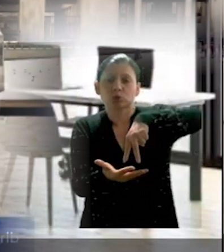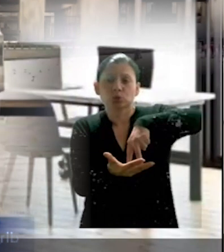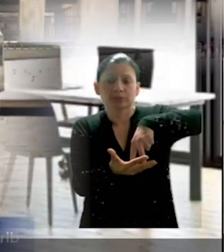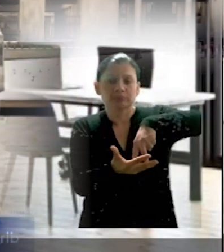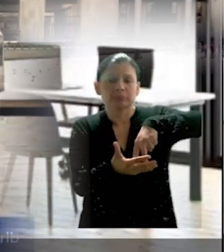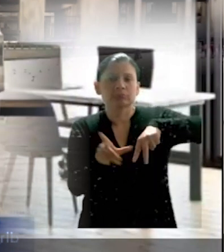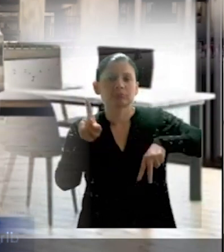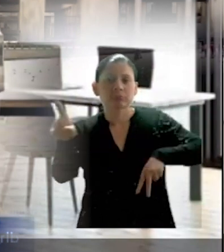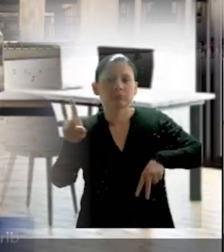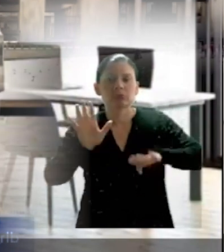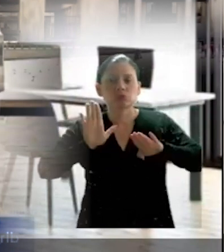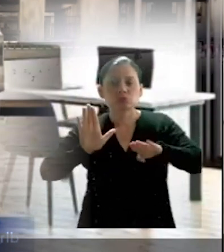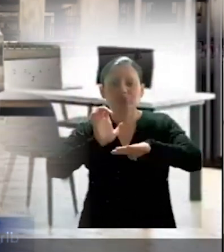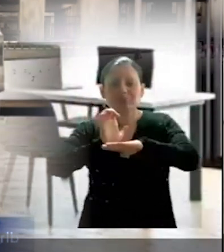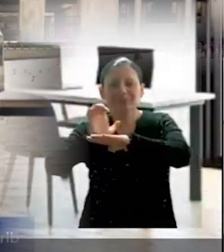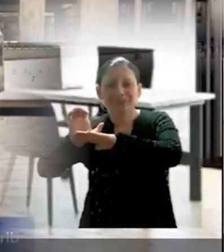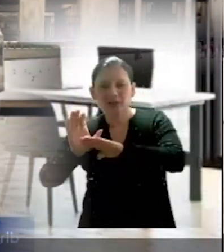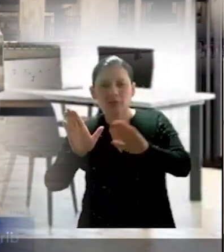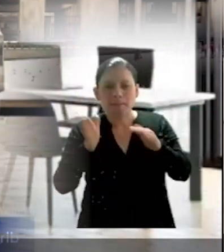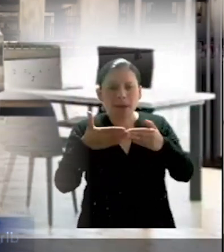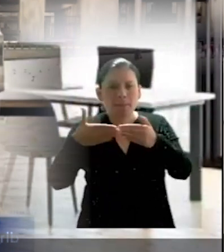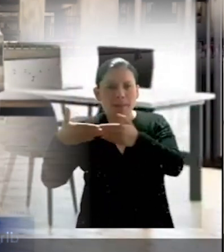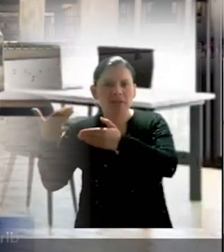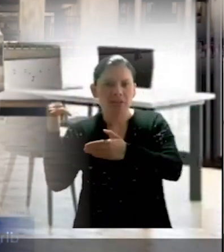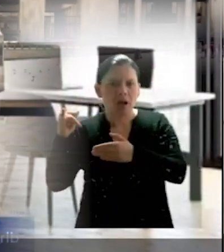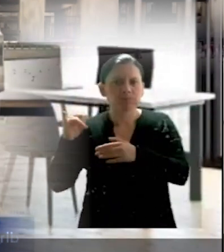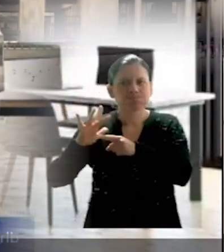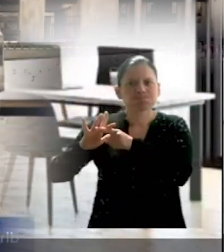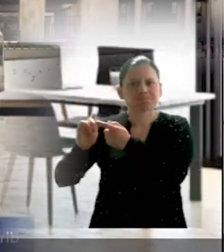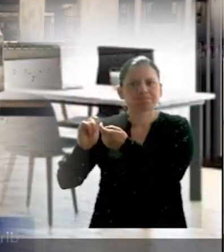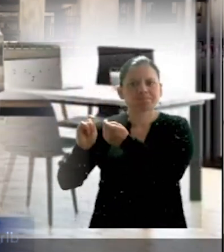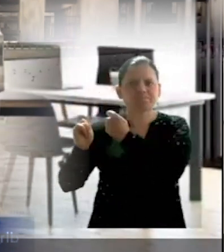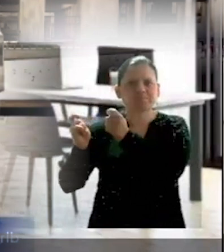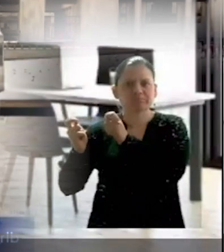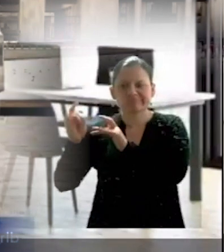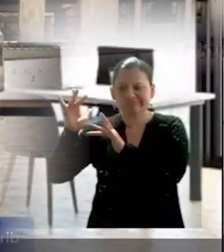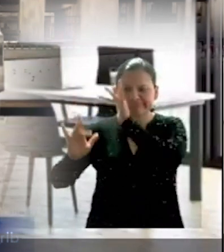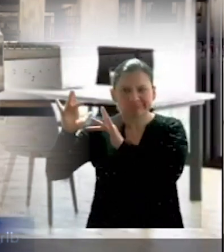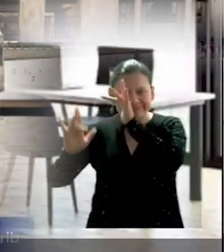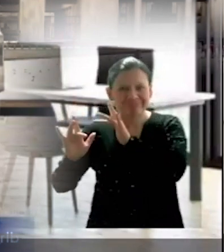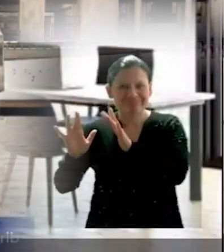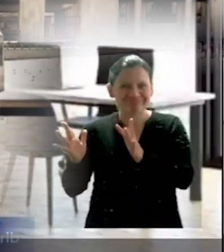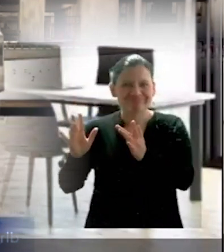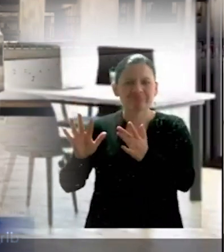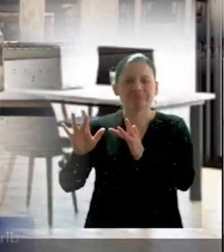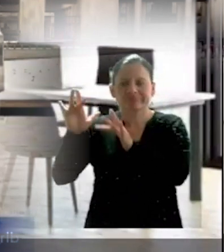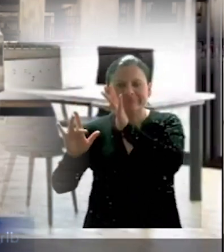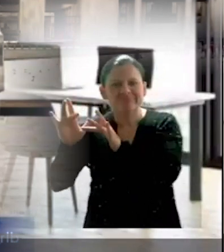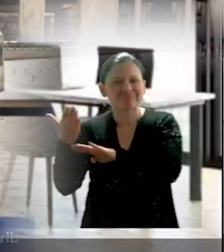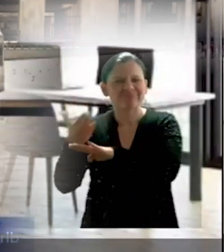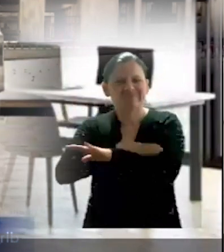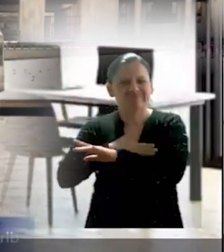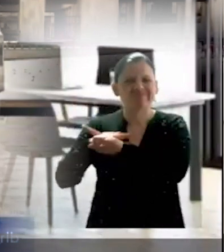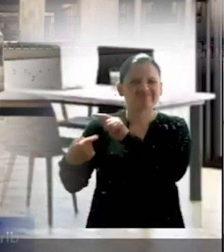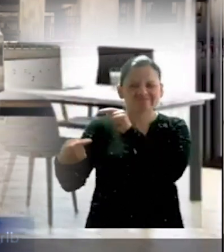se han ido iluminando un poco esas diferencias que plantean en relación con y que generaban los conflictos de choque de